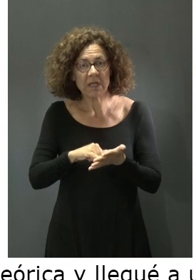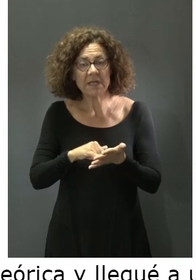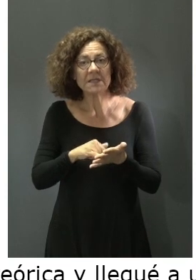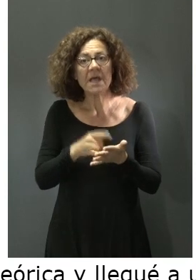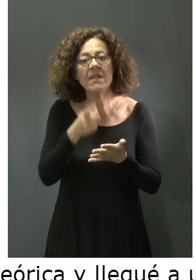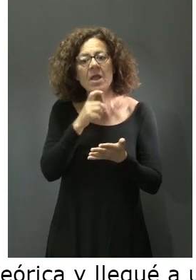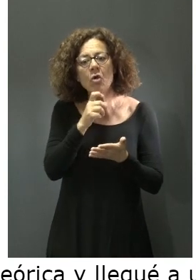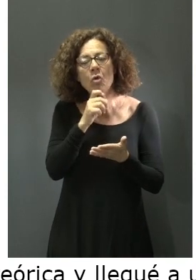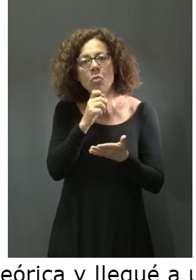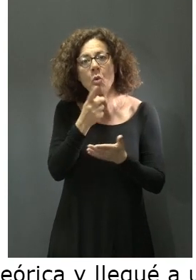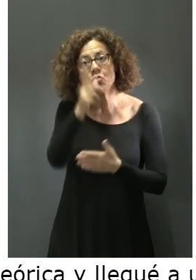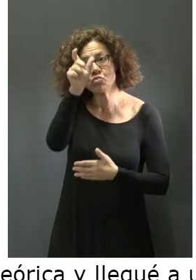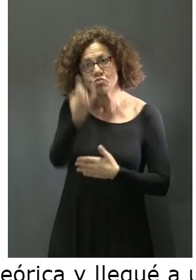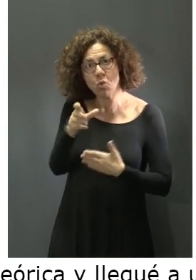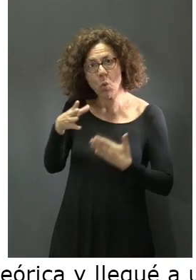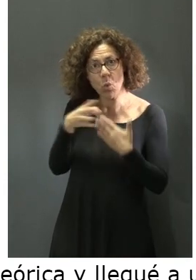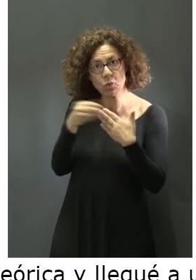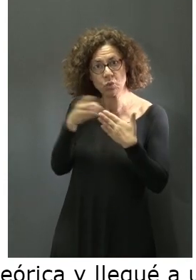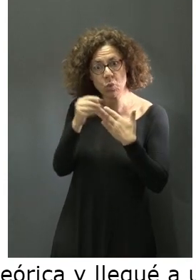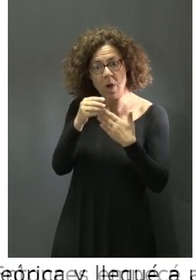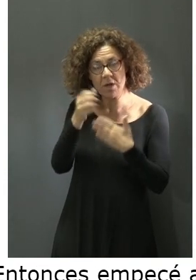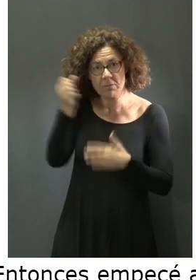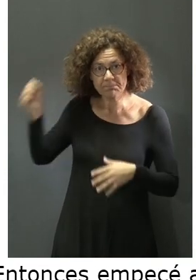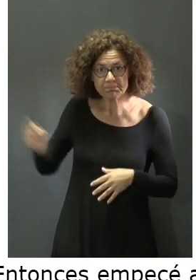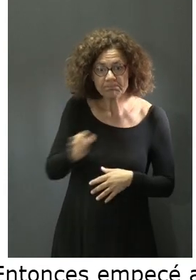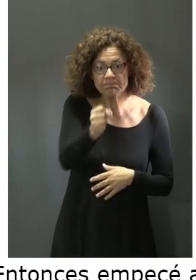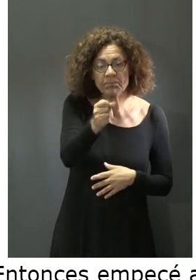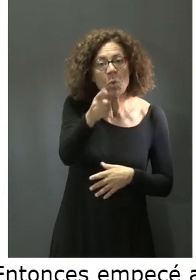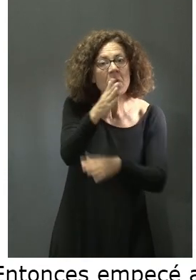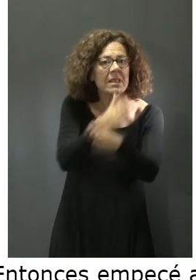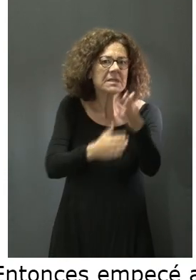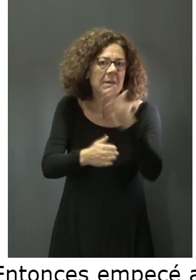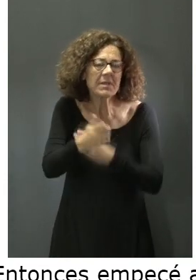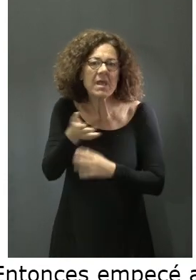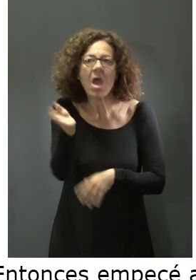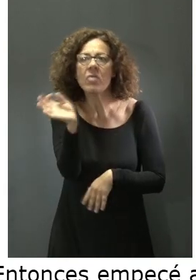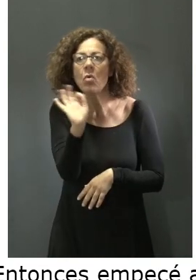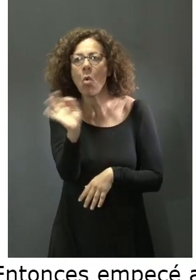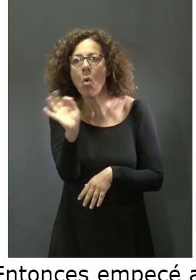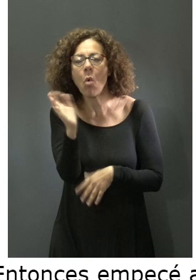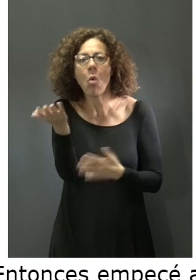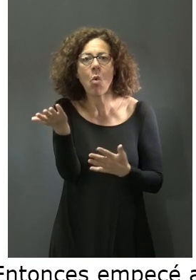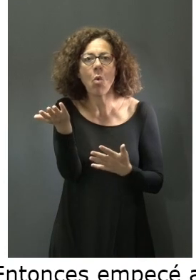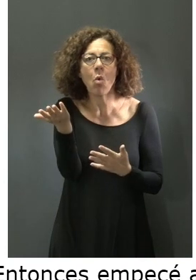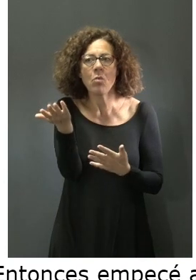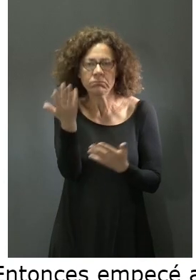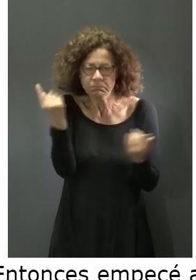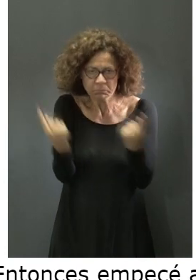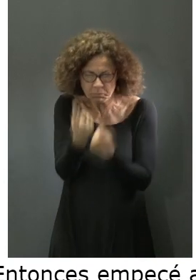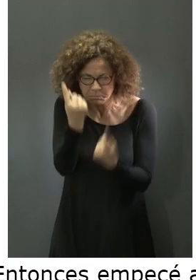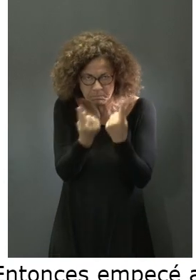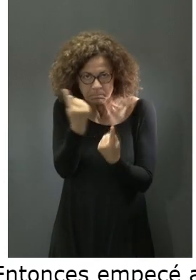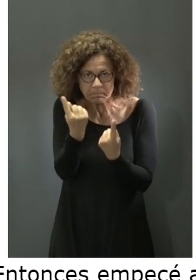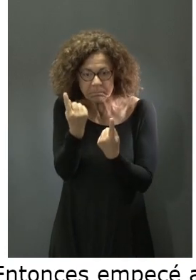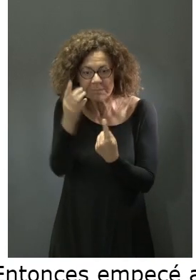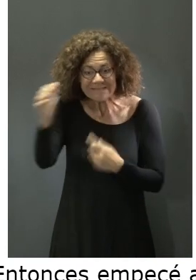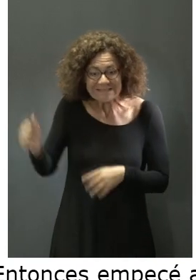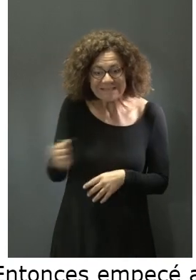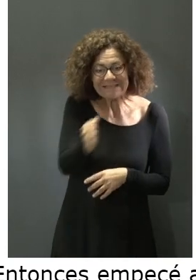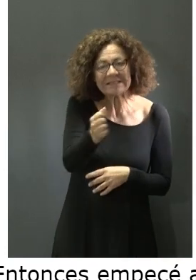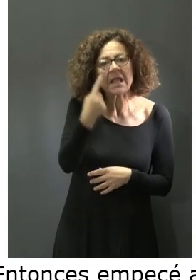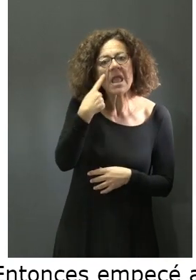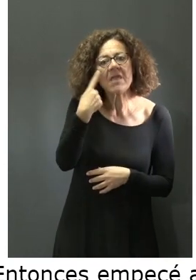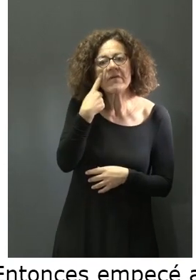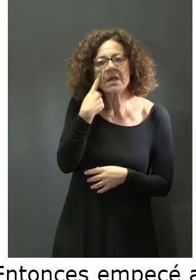de introducir a un usuario con una discapacidad o lo que sea en espacios y